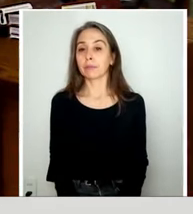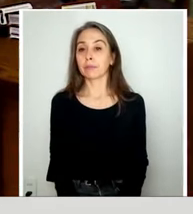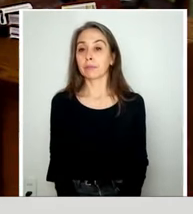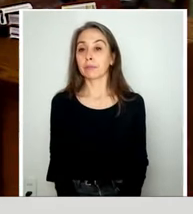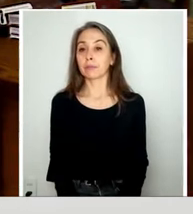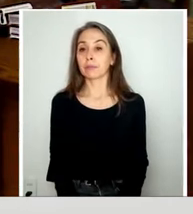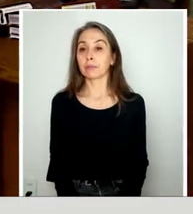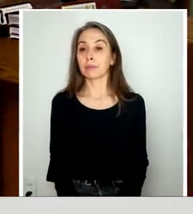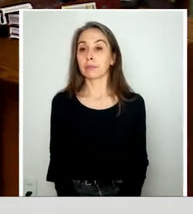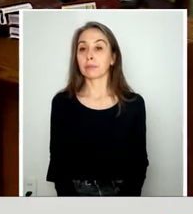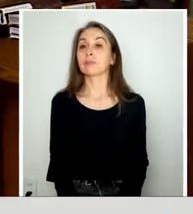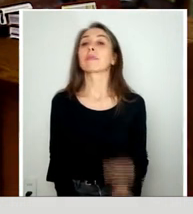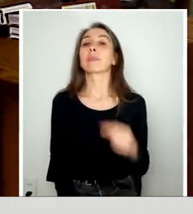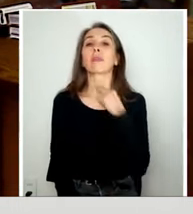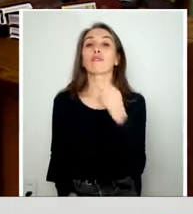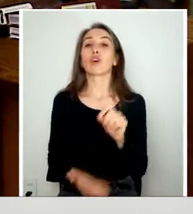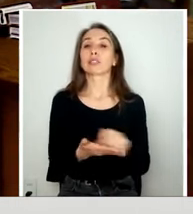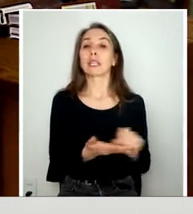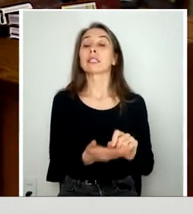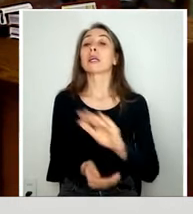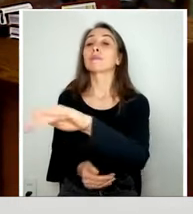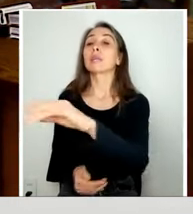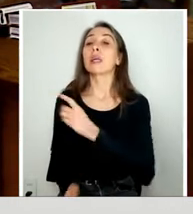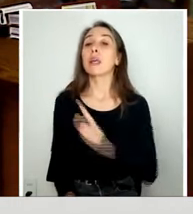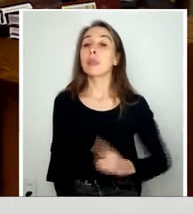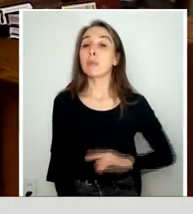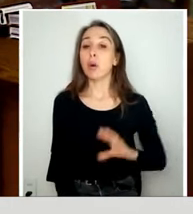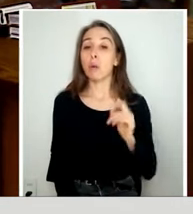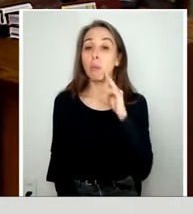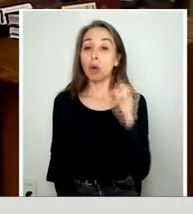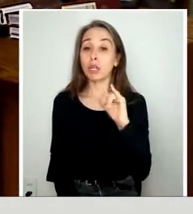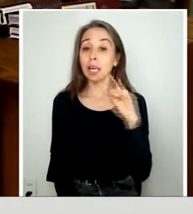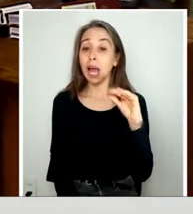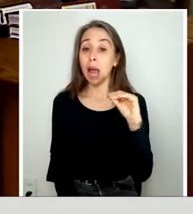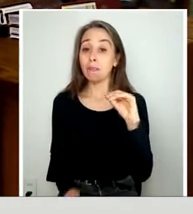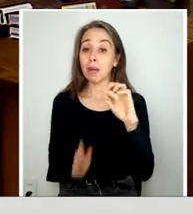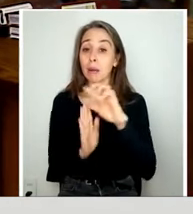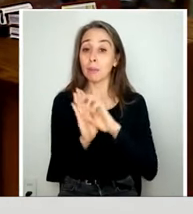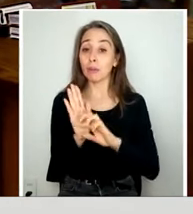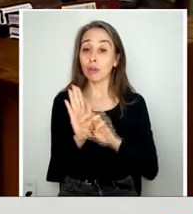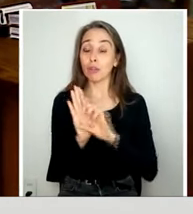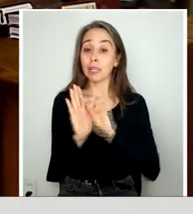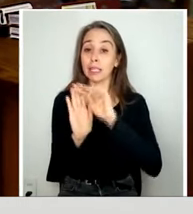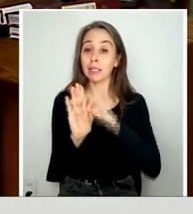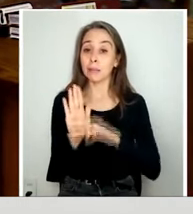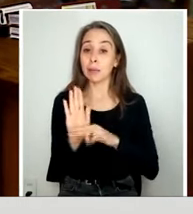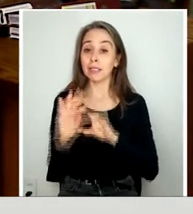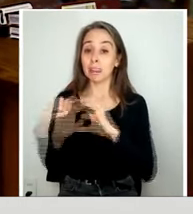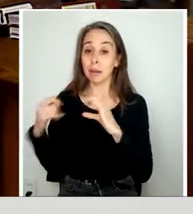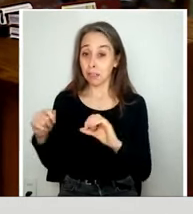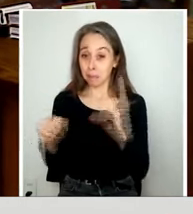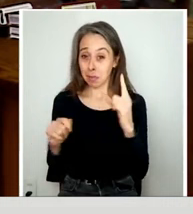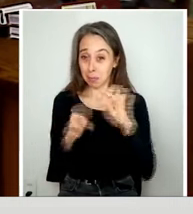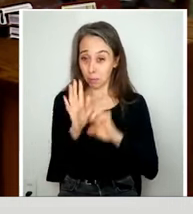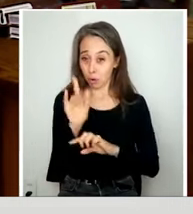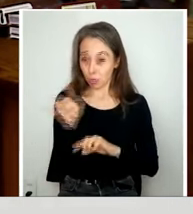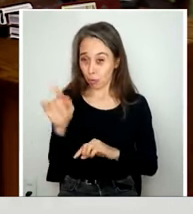diputado Borges para intervenir en el proyecto la modificaciones del senado el primer proyecto No es cierto